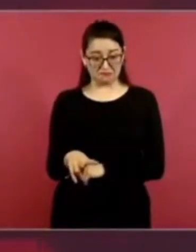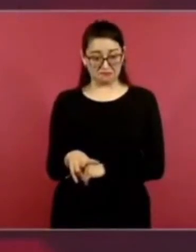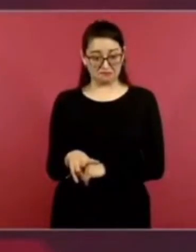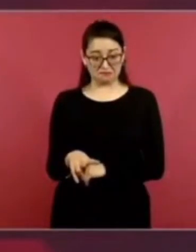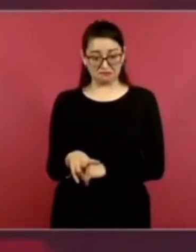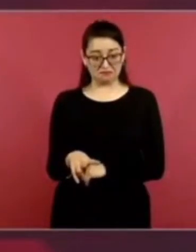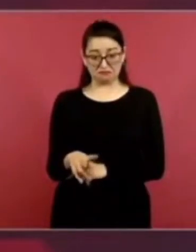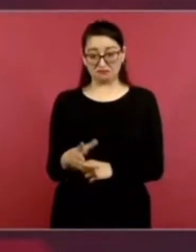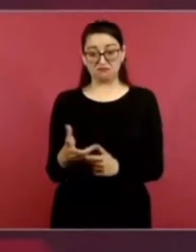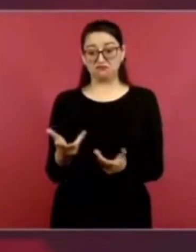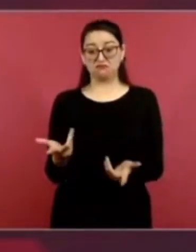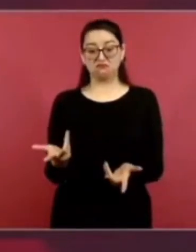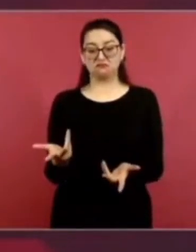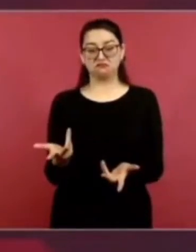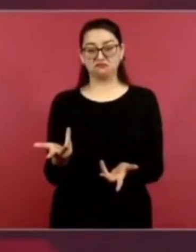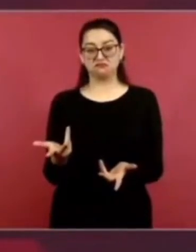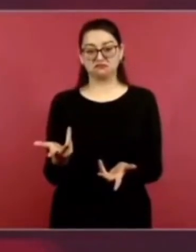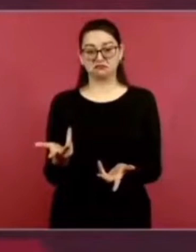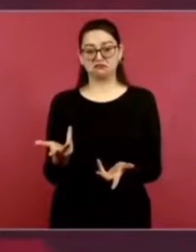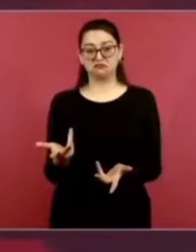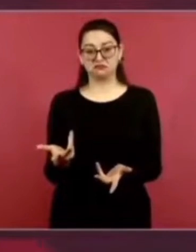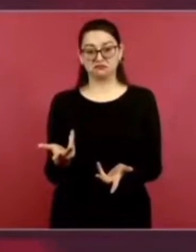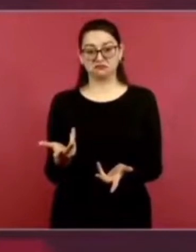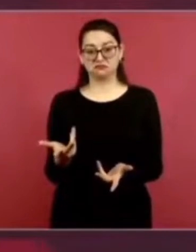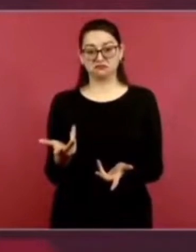es una de las cosas